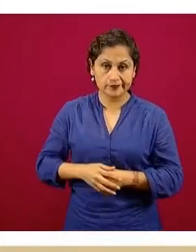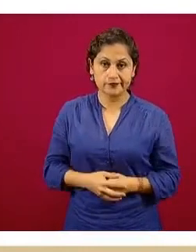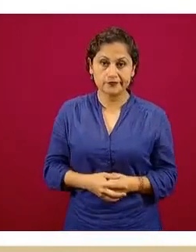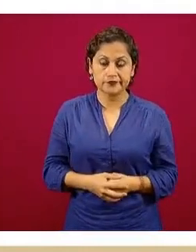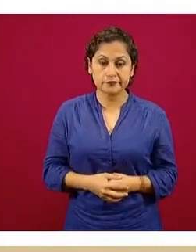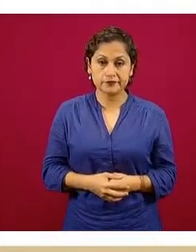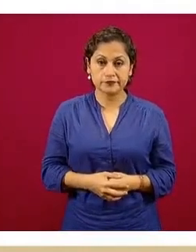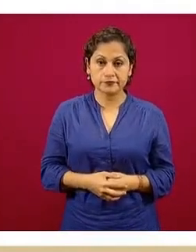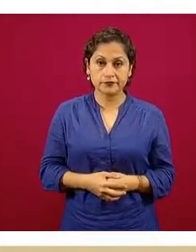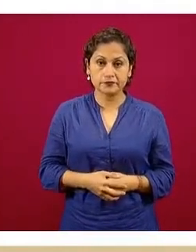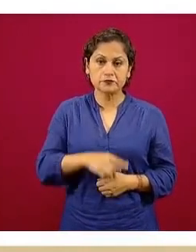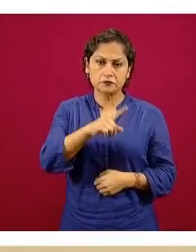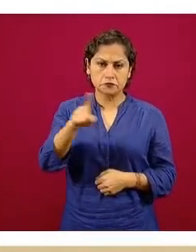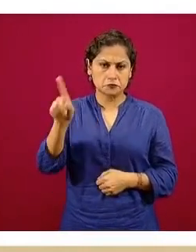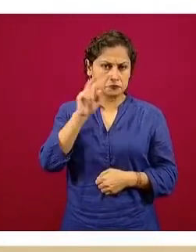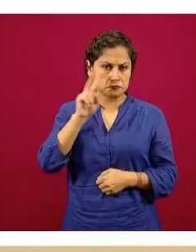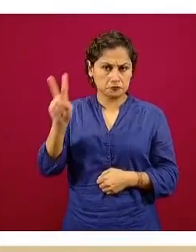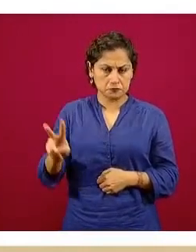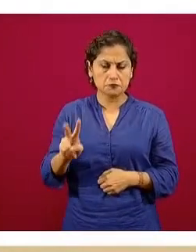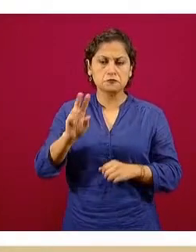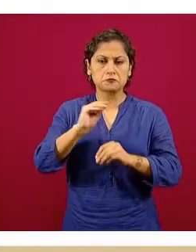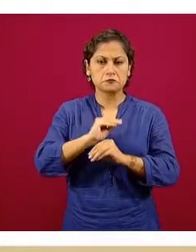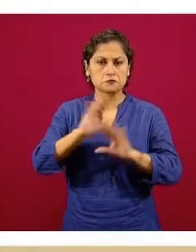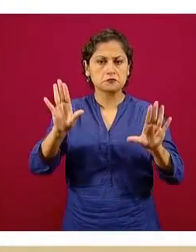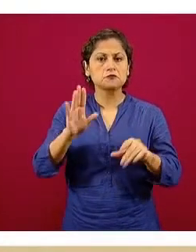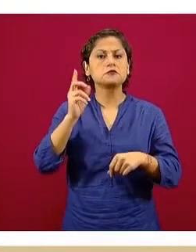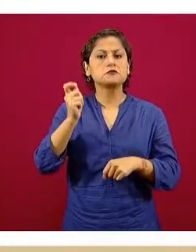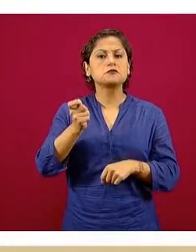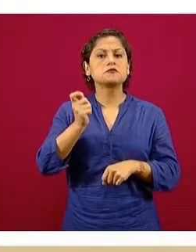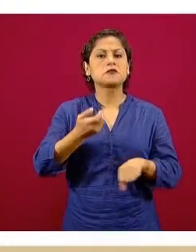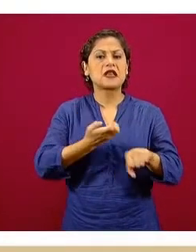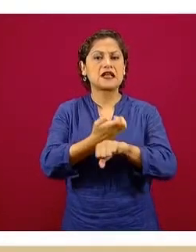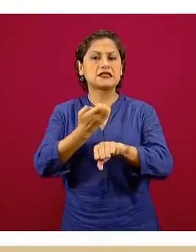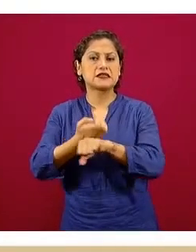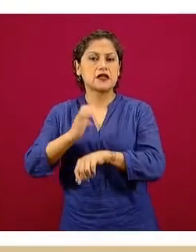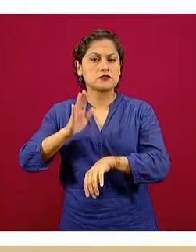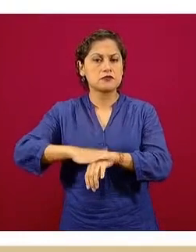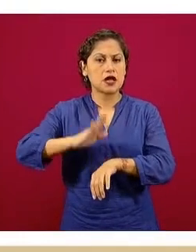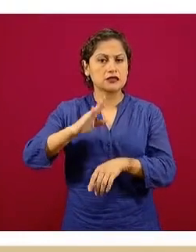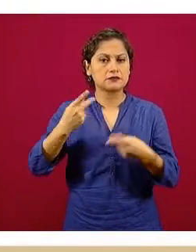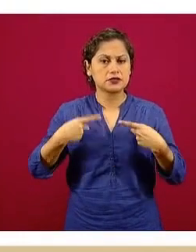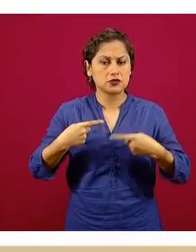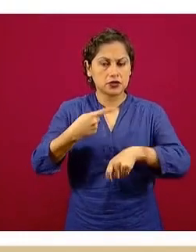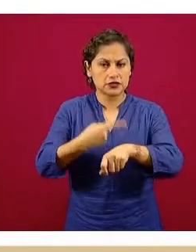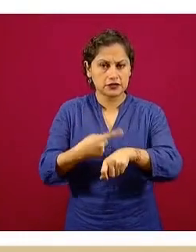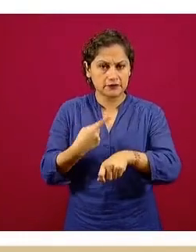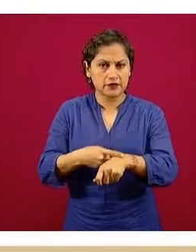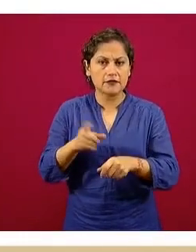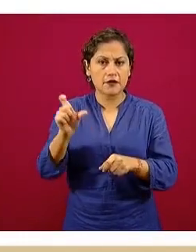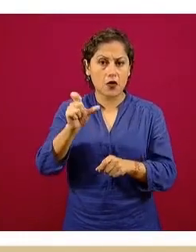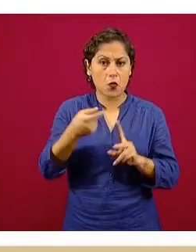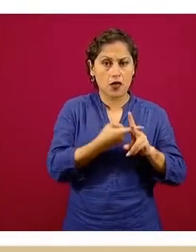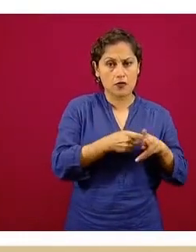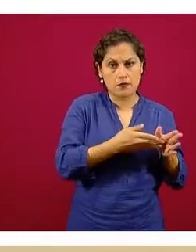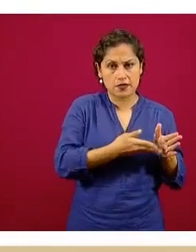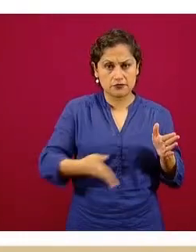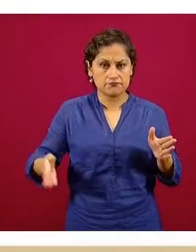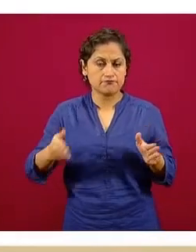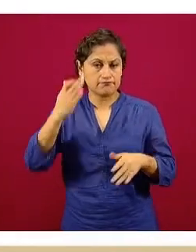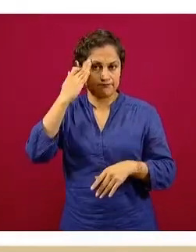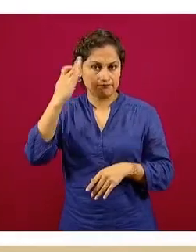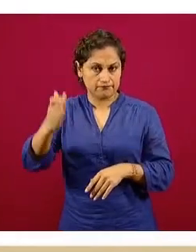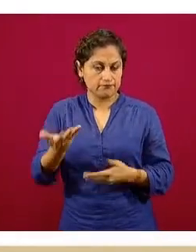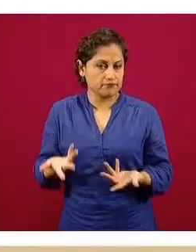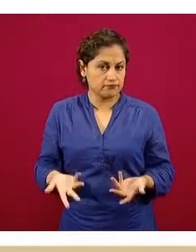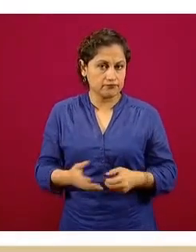de ellas y puedan ustedes identificar cuáles son las que están aportando la mayor carga desde que inició la epidemia en méxico veamos la